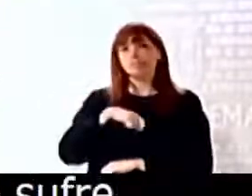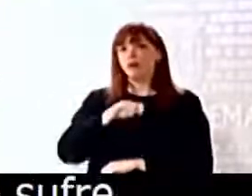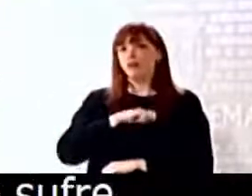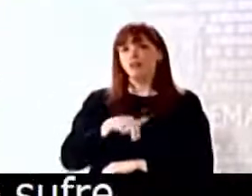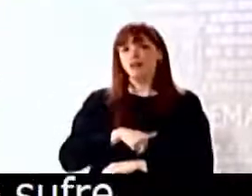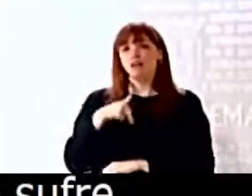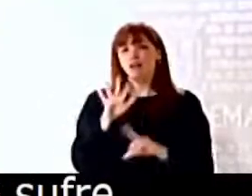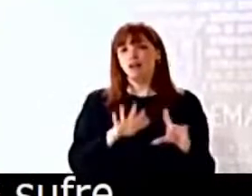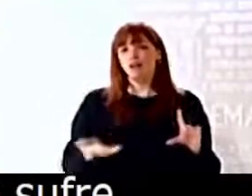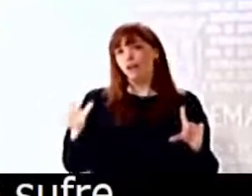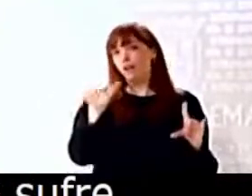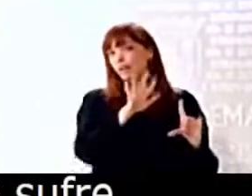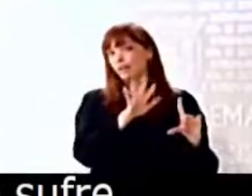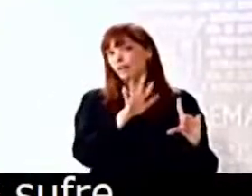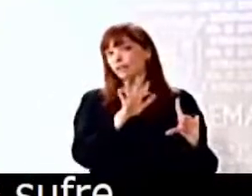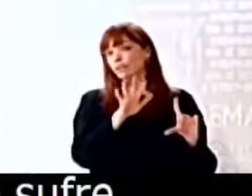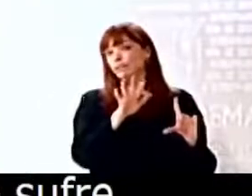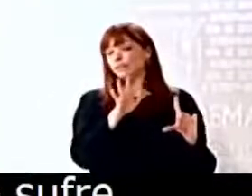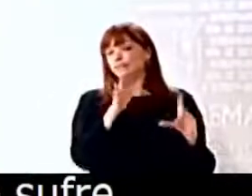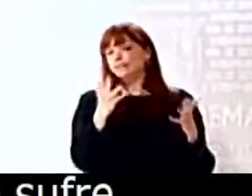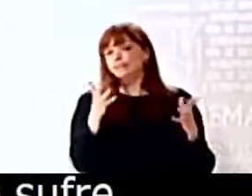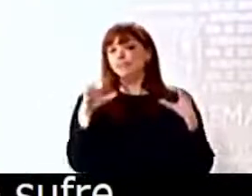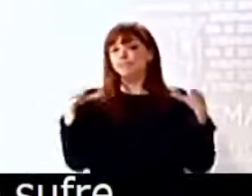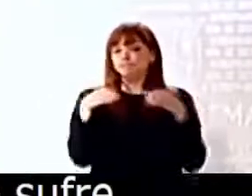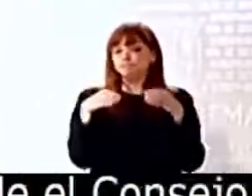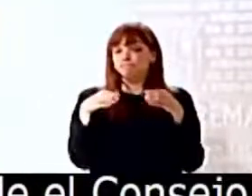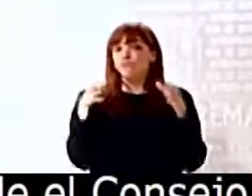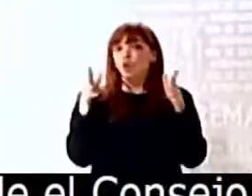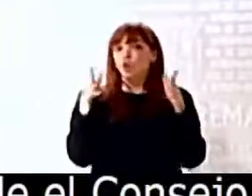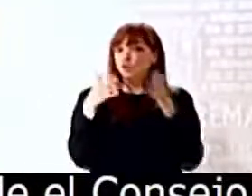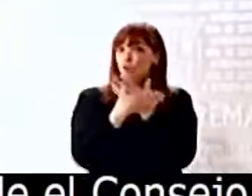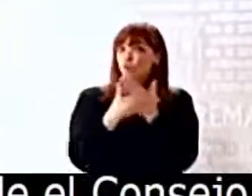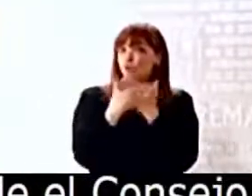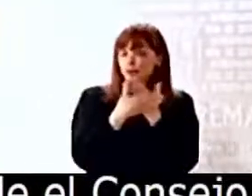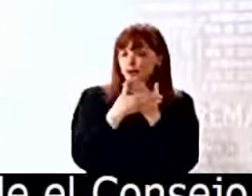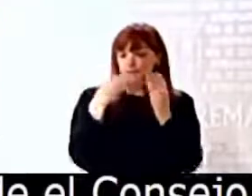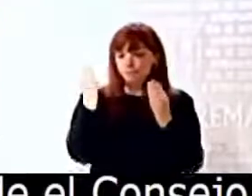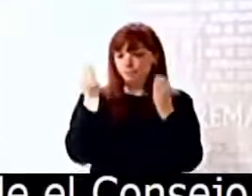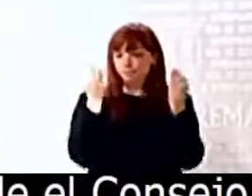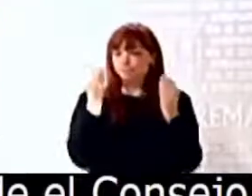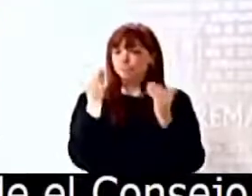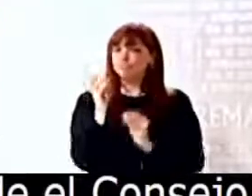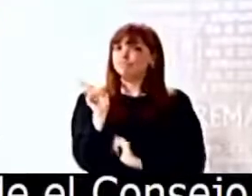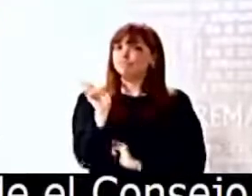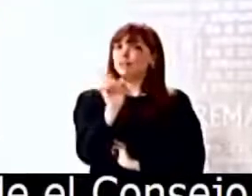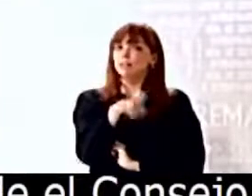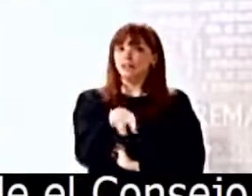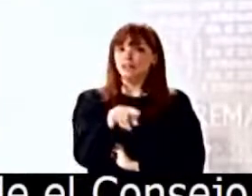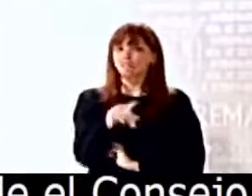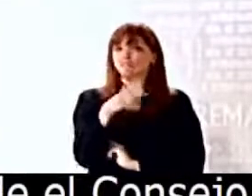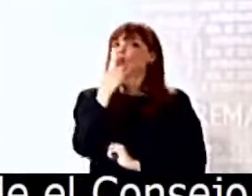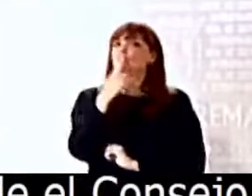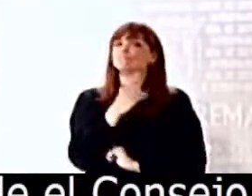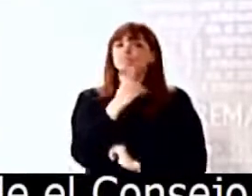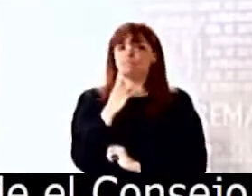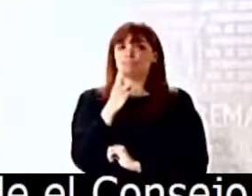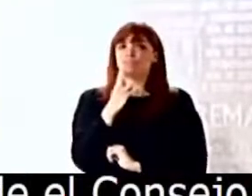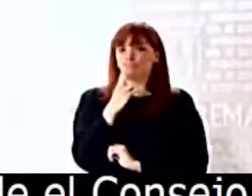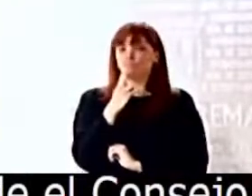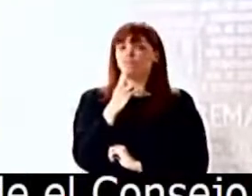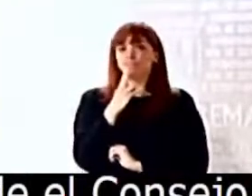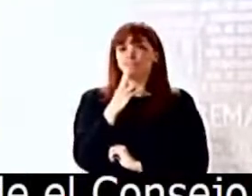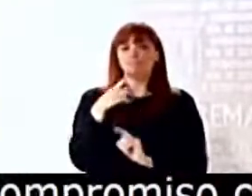España y que desde el Consejo de Gobierno nosotros reiteramos nuestro compromiso con